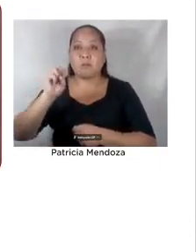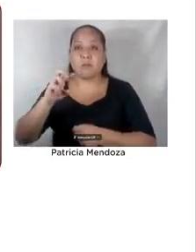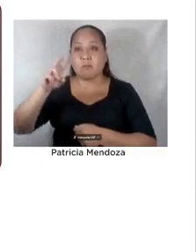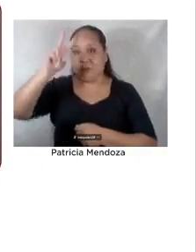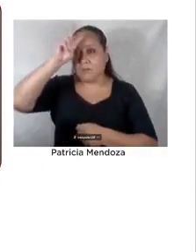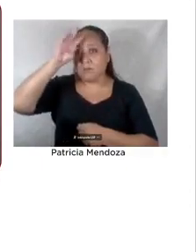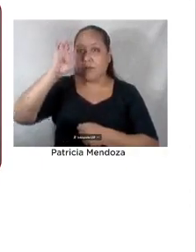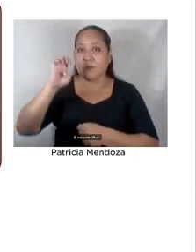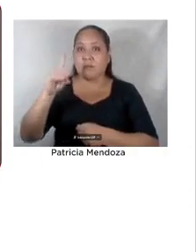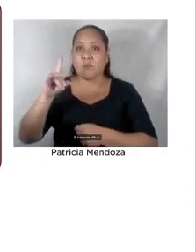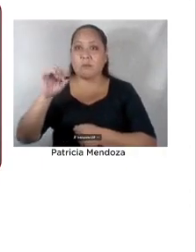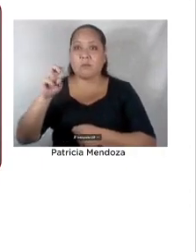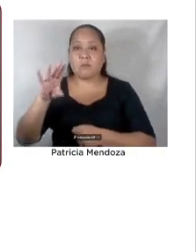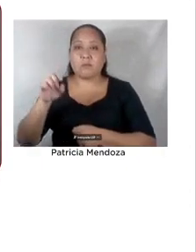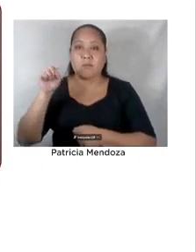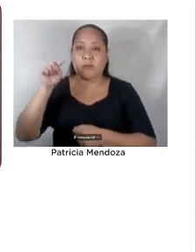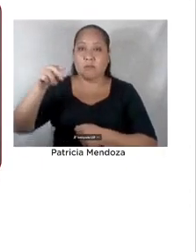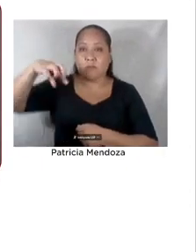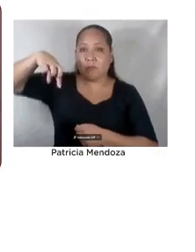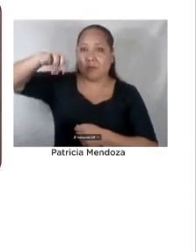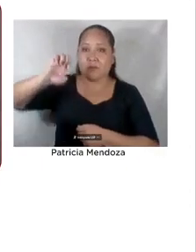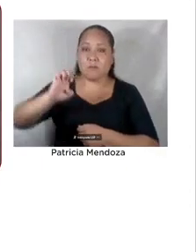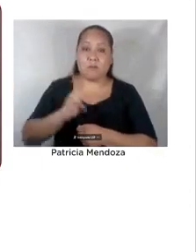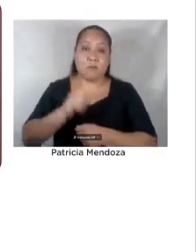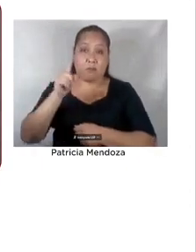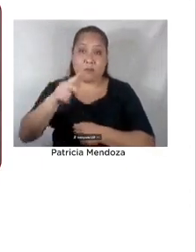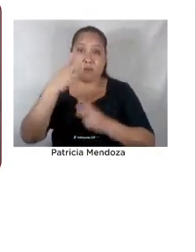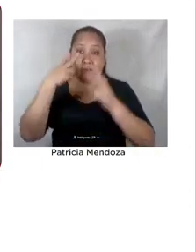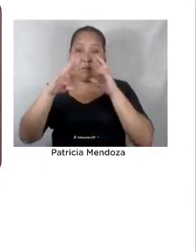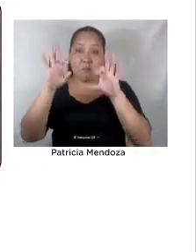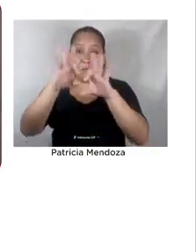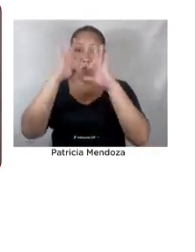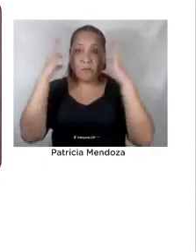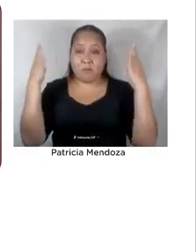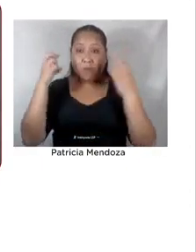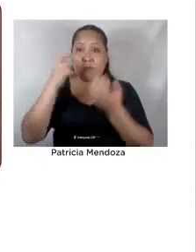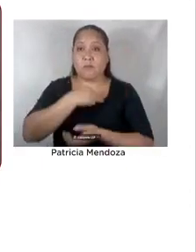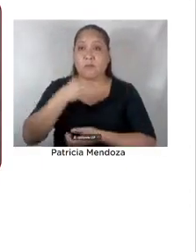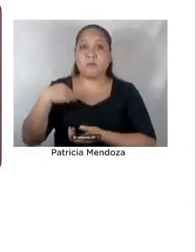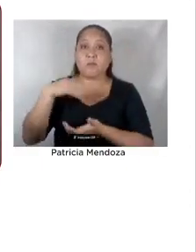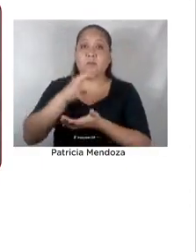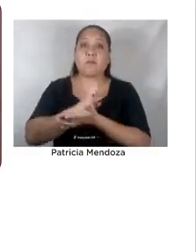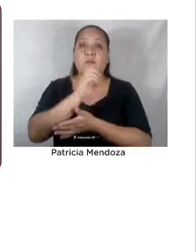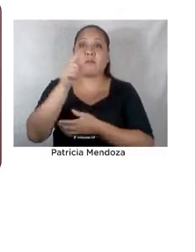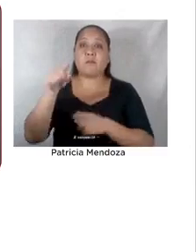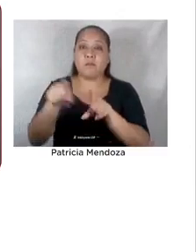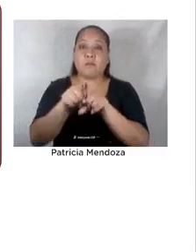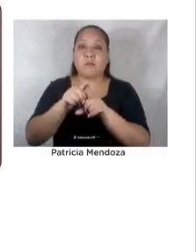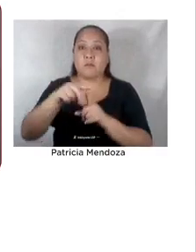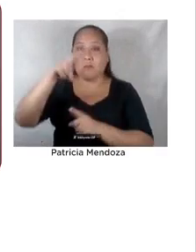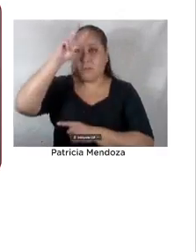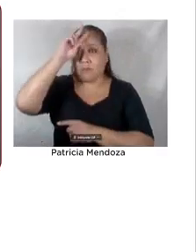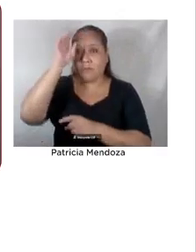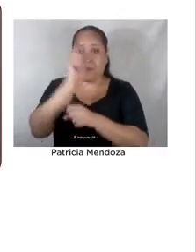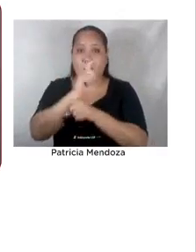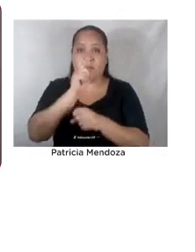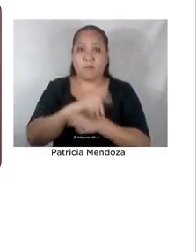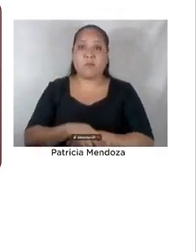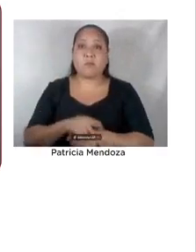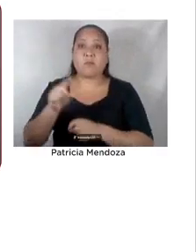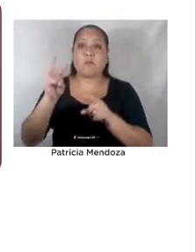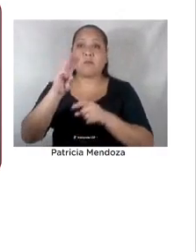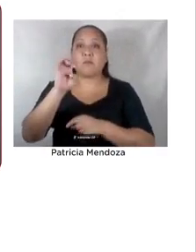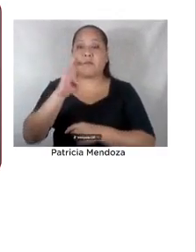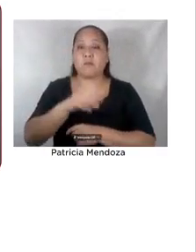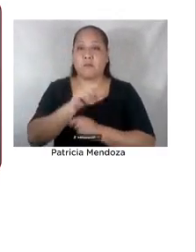envivo.perueduca.p. ¿De acuerdo? Les repito, estará presente en el Facebook del Ministerio de Educación, en el de Perú Educa, y en la plataforma pueden entrar